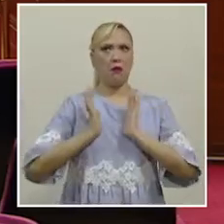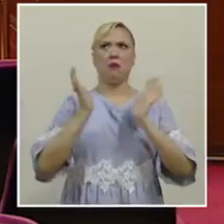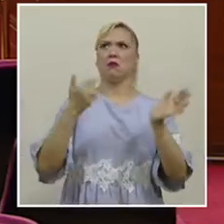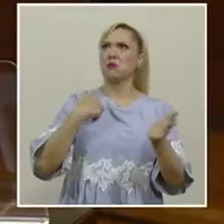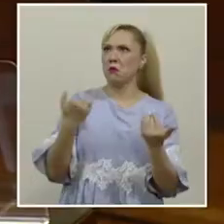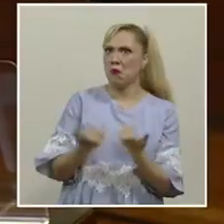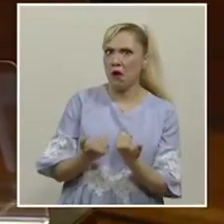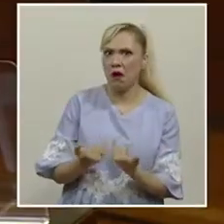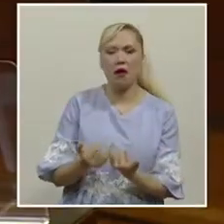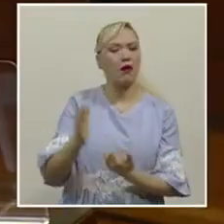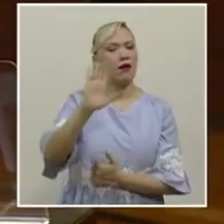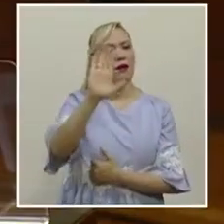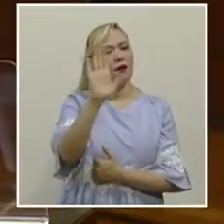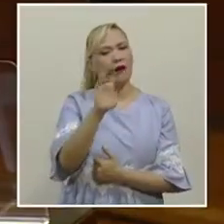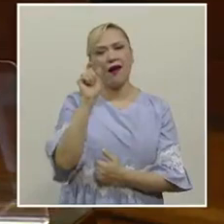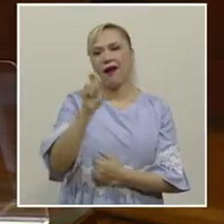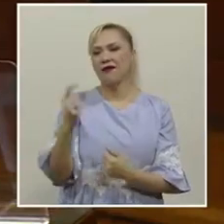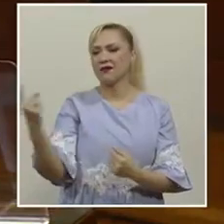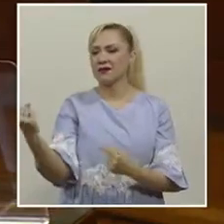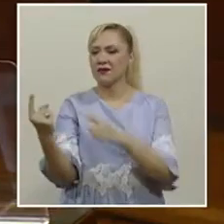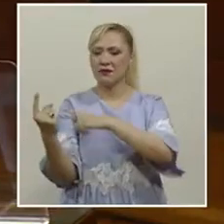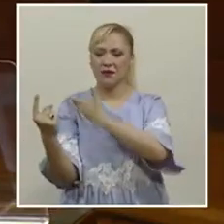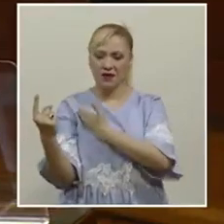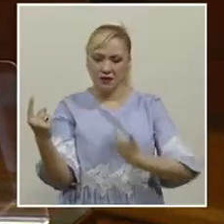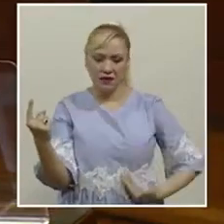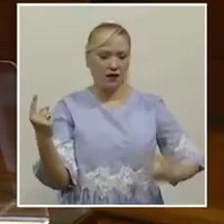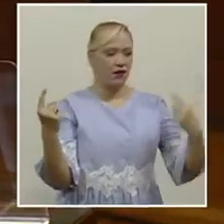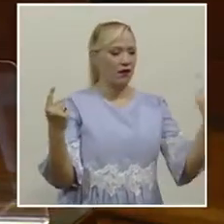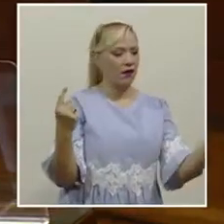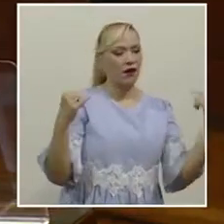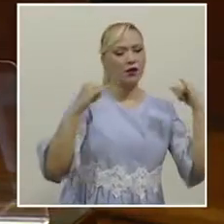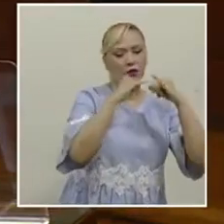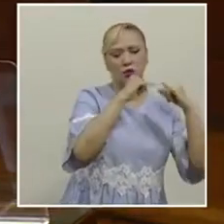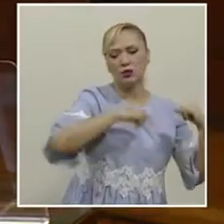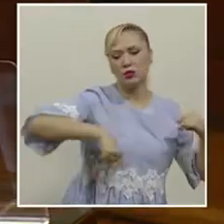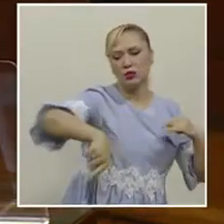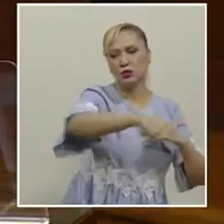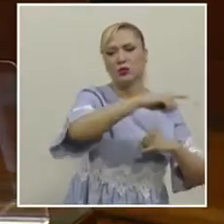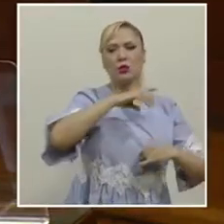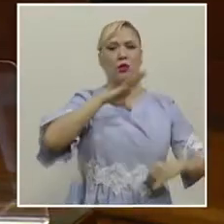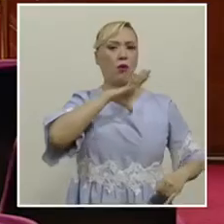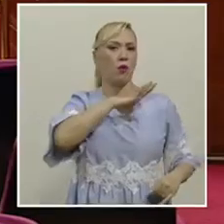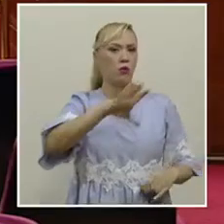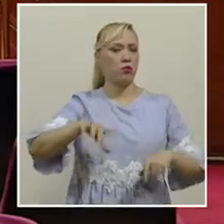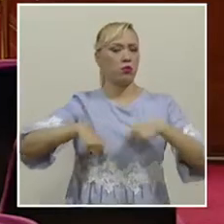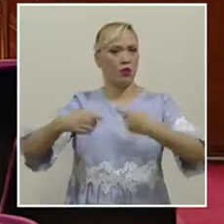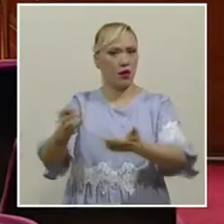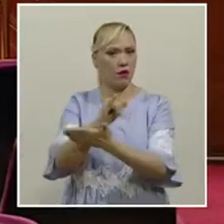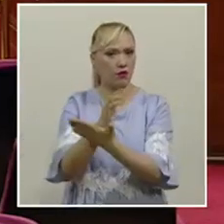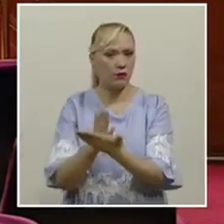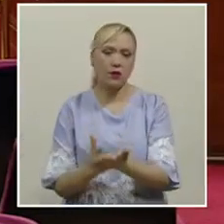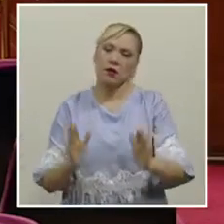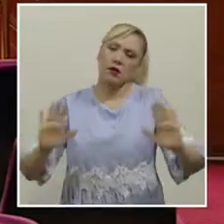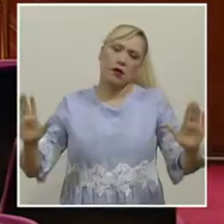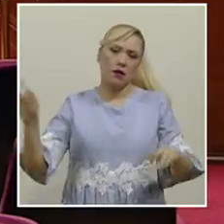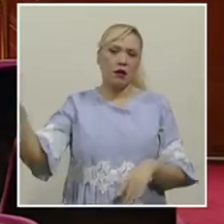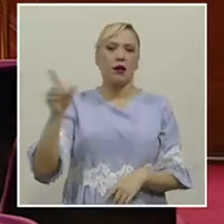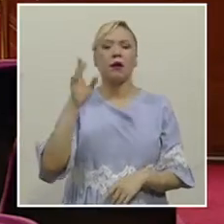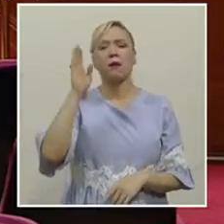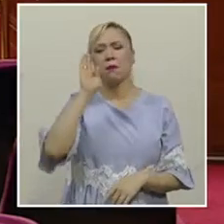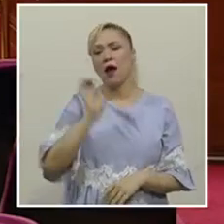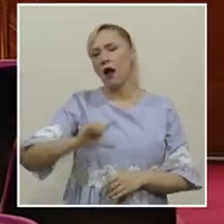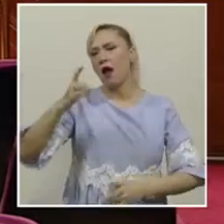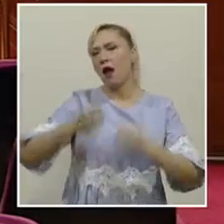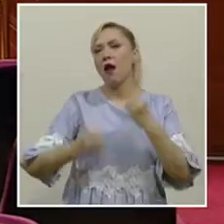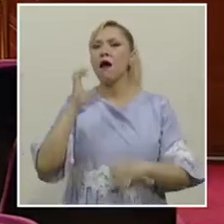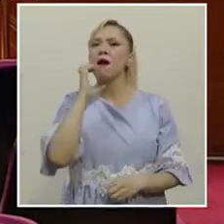las partes, y hubo una postura del ministro Pardo que fue la que tuvo 5 votos, y el efecto era que este acuerdo